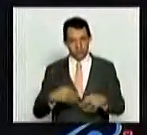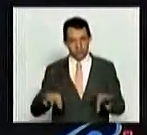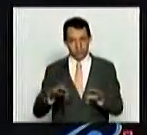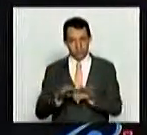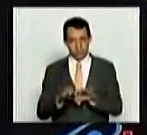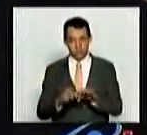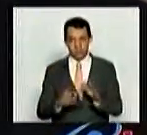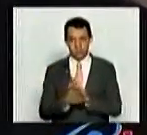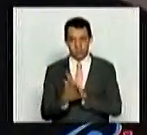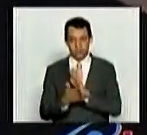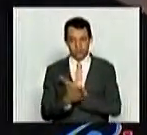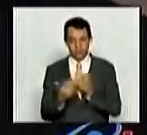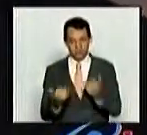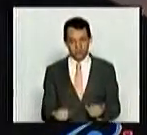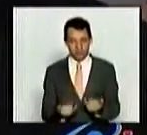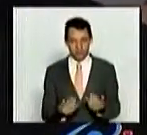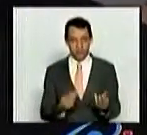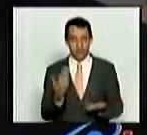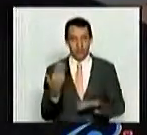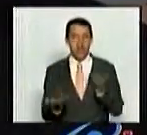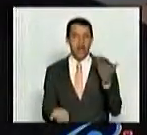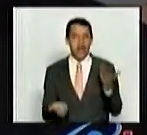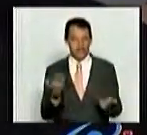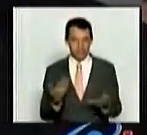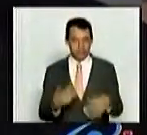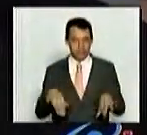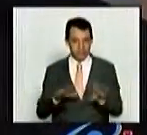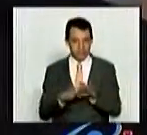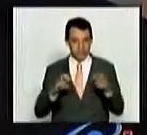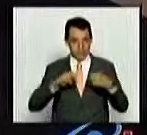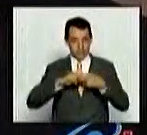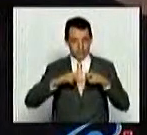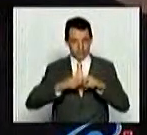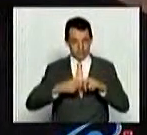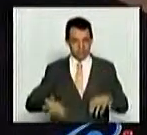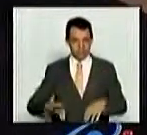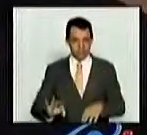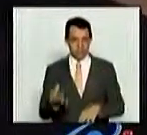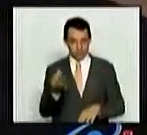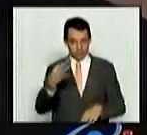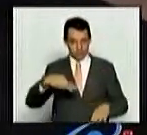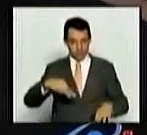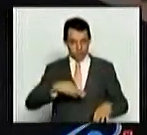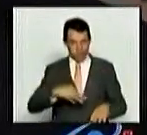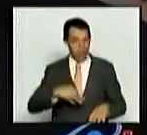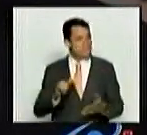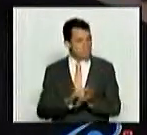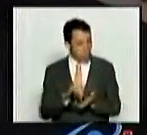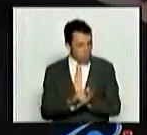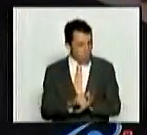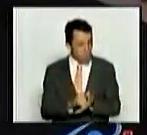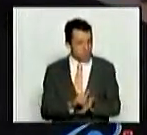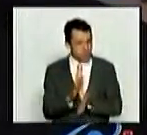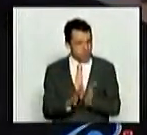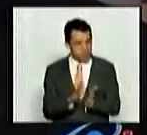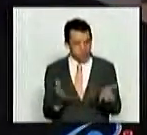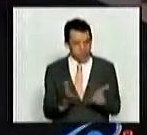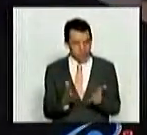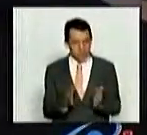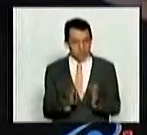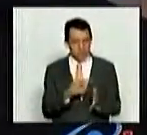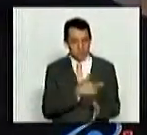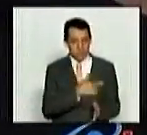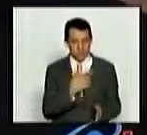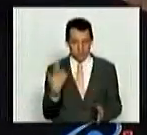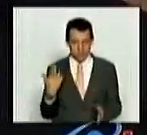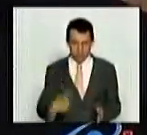mismas zonas de interferencia que a veces trabajamos con la terapia neural. Son las mismas zonas de interferencia que se trabajan en la acupuntura china.